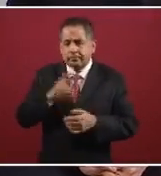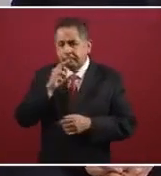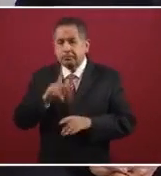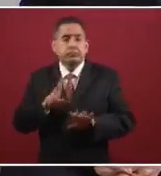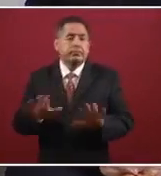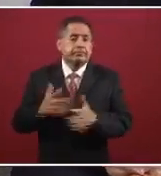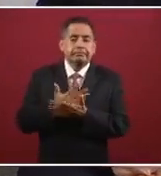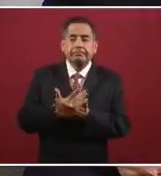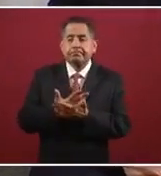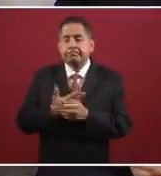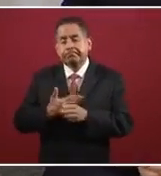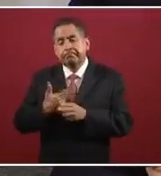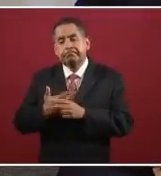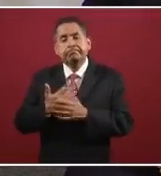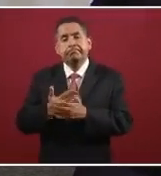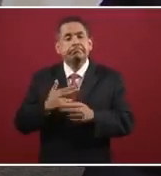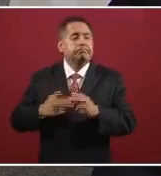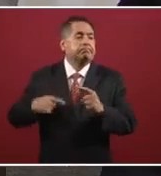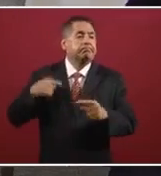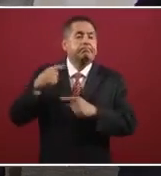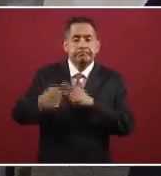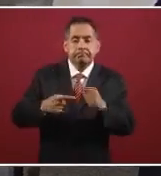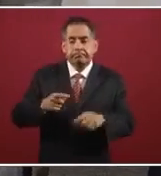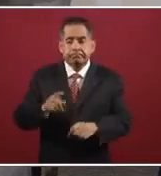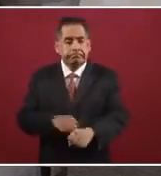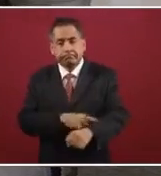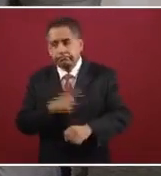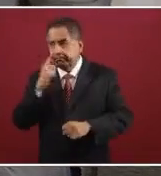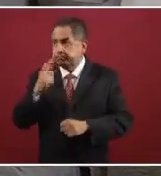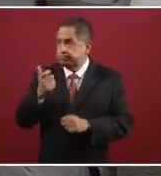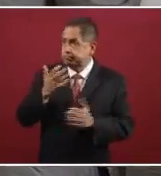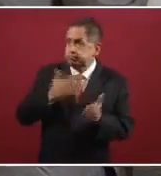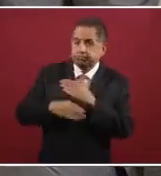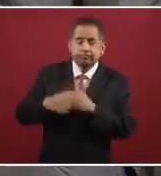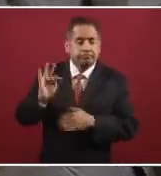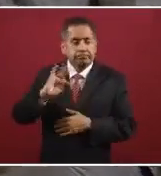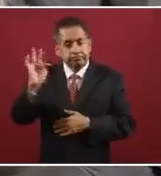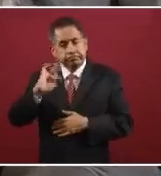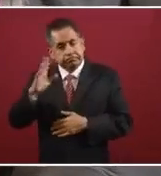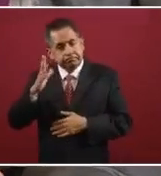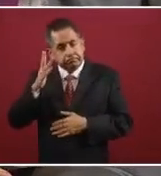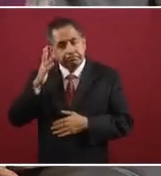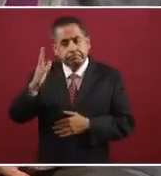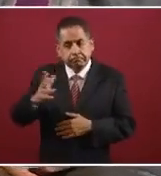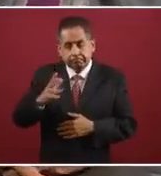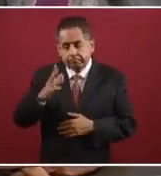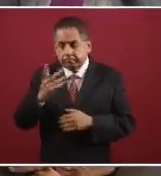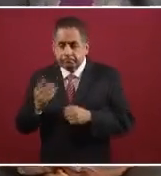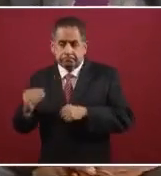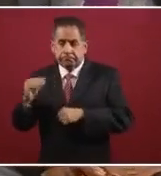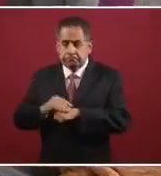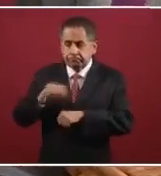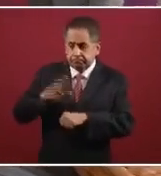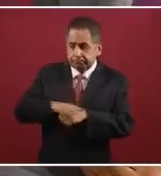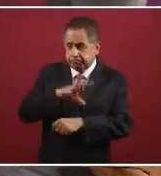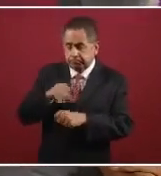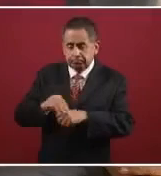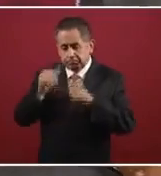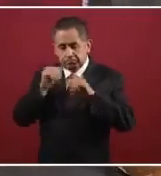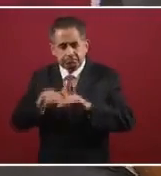esperar, que después de que haya largos periodos de crecimiento tal vez se pueda aspirar a tener una sociedad más